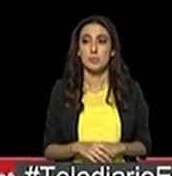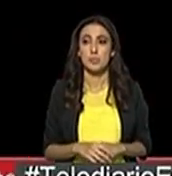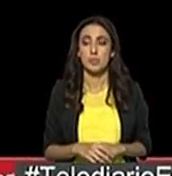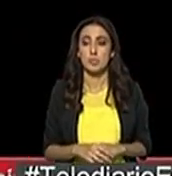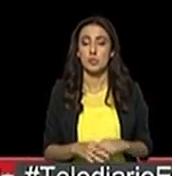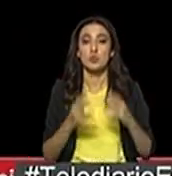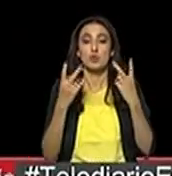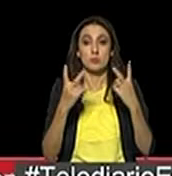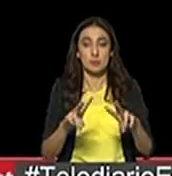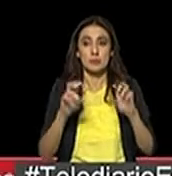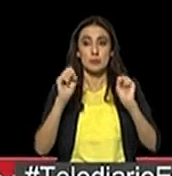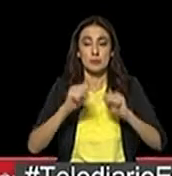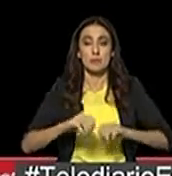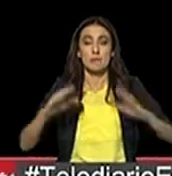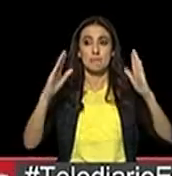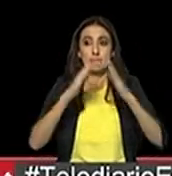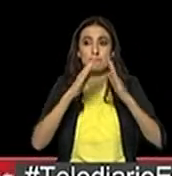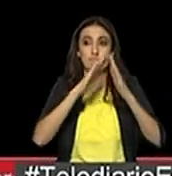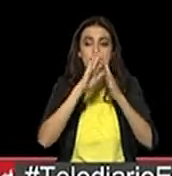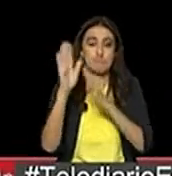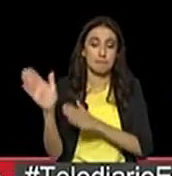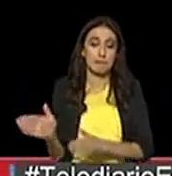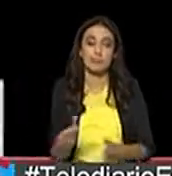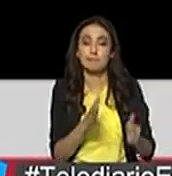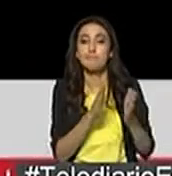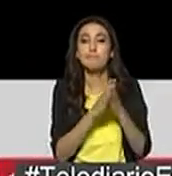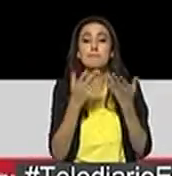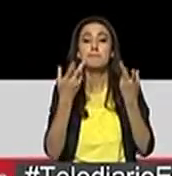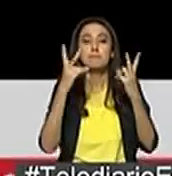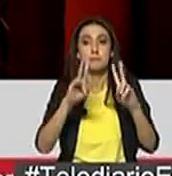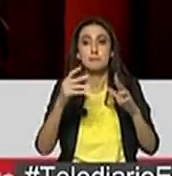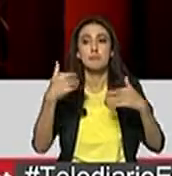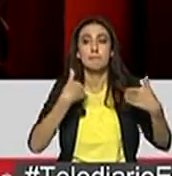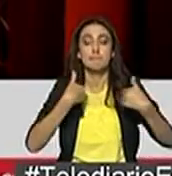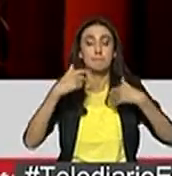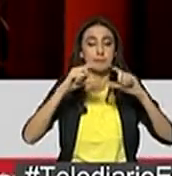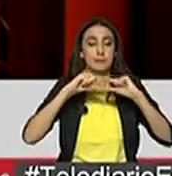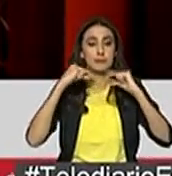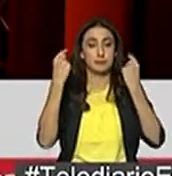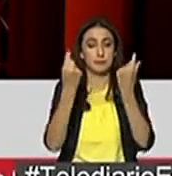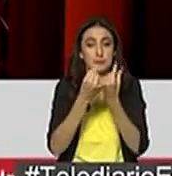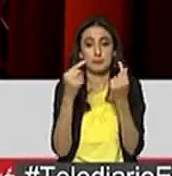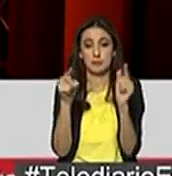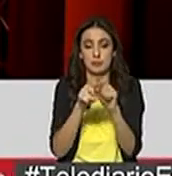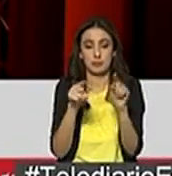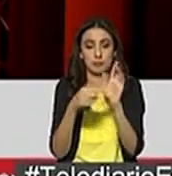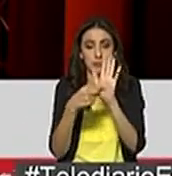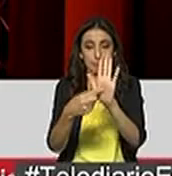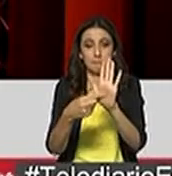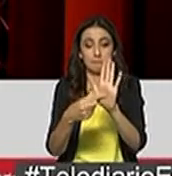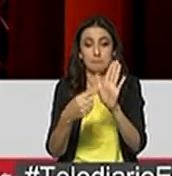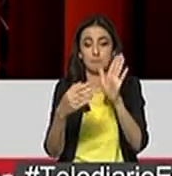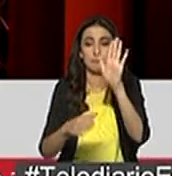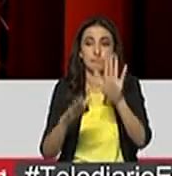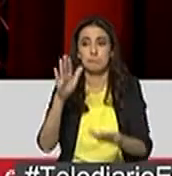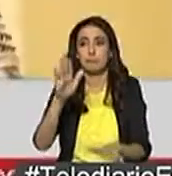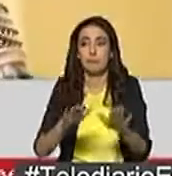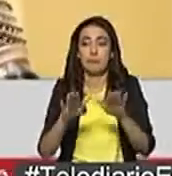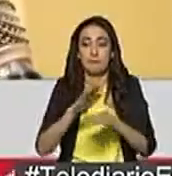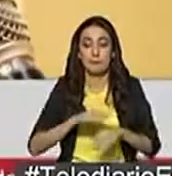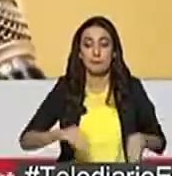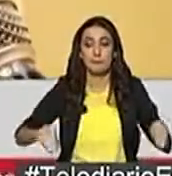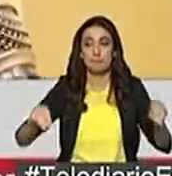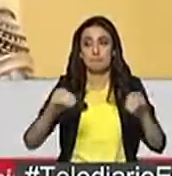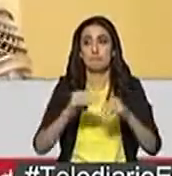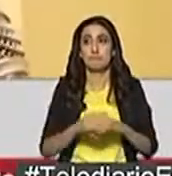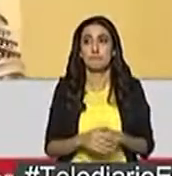Mientras que en la Casona Teatrino y Poseen Teatro, también de Guayaquil, puso en escena Frágil Trasbordo de un reflejo. Cada